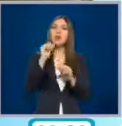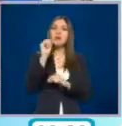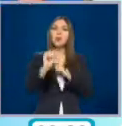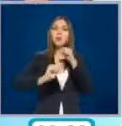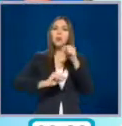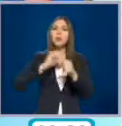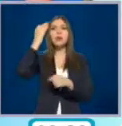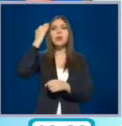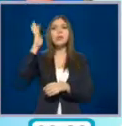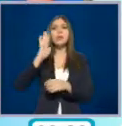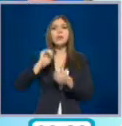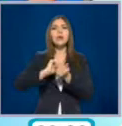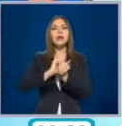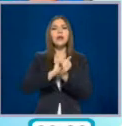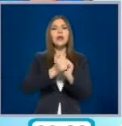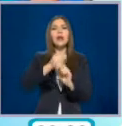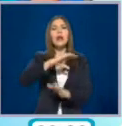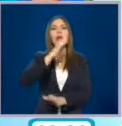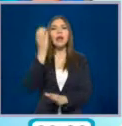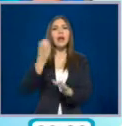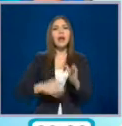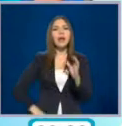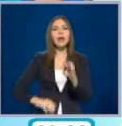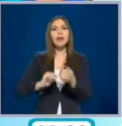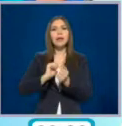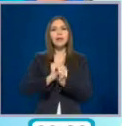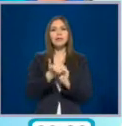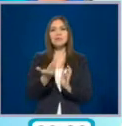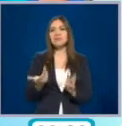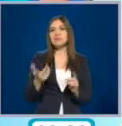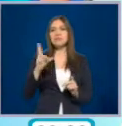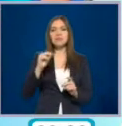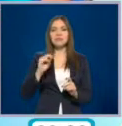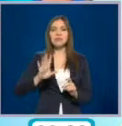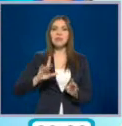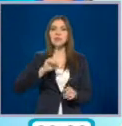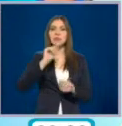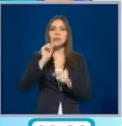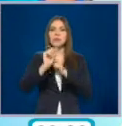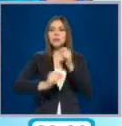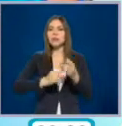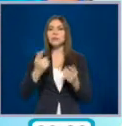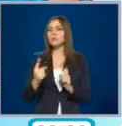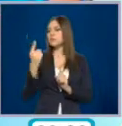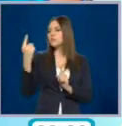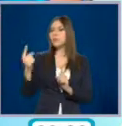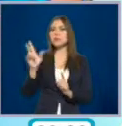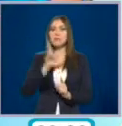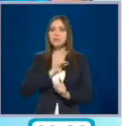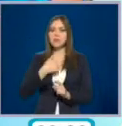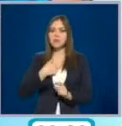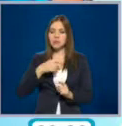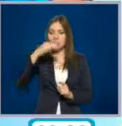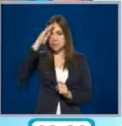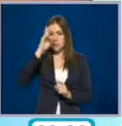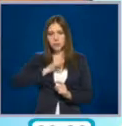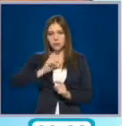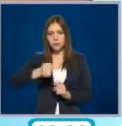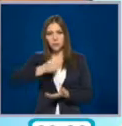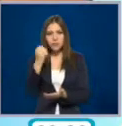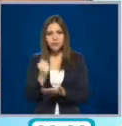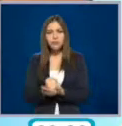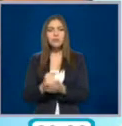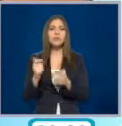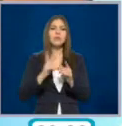esta agüita de la empatía y llega un momento en el que cada quien está en su posición, creces y buscas diferentes objetivos,